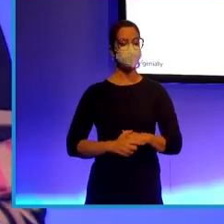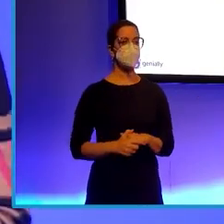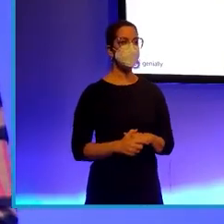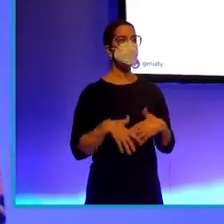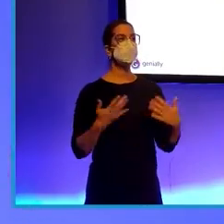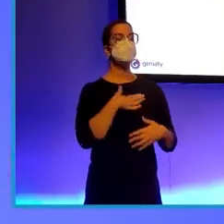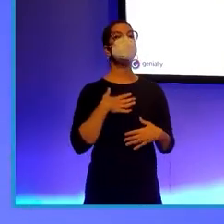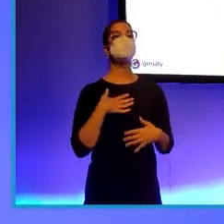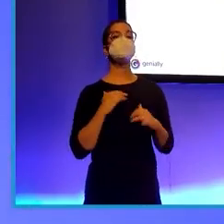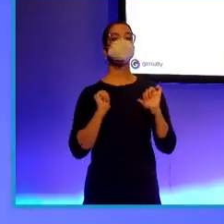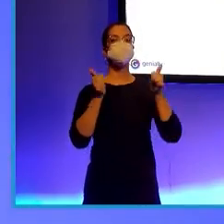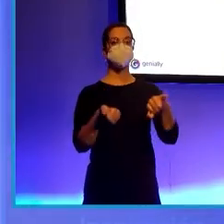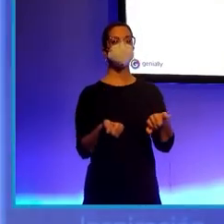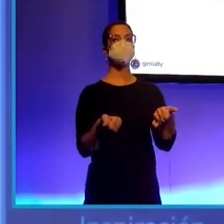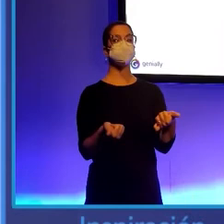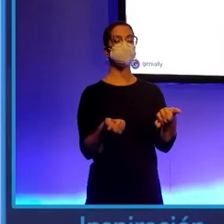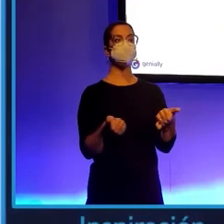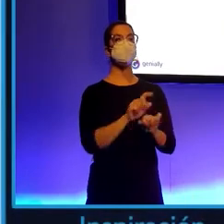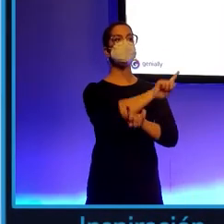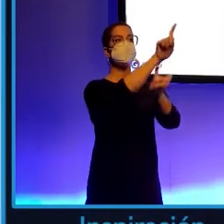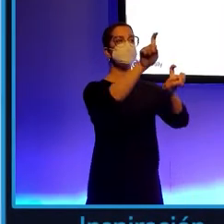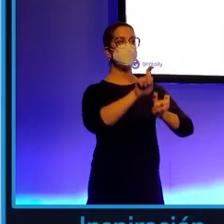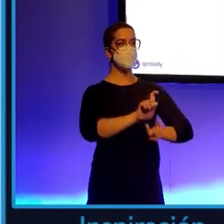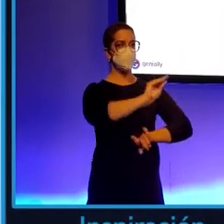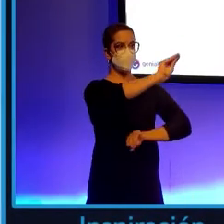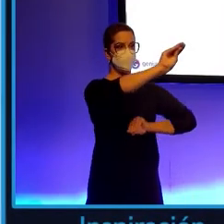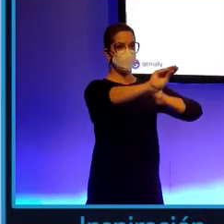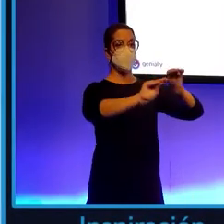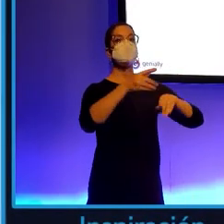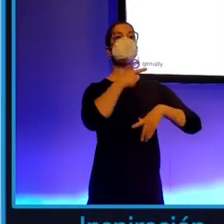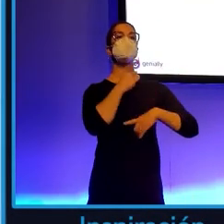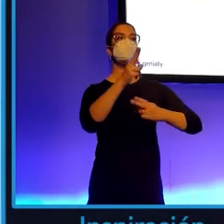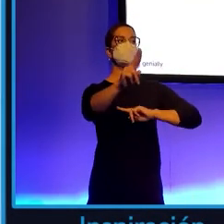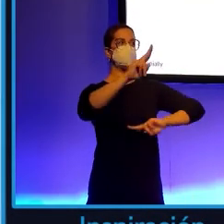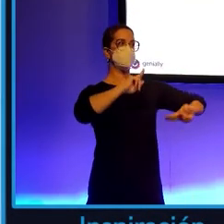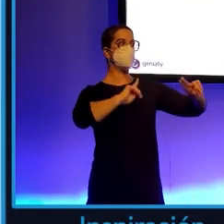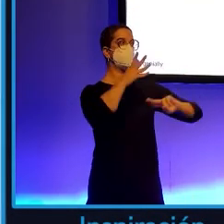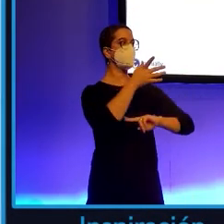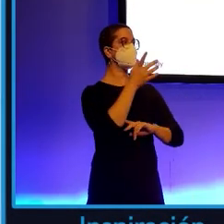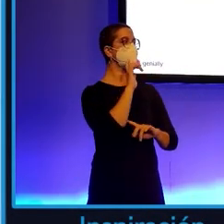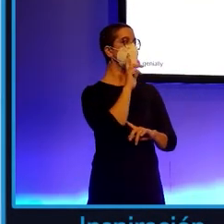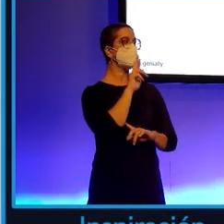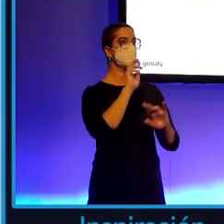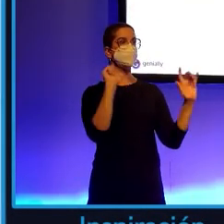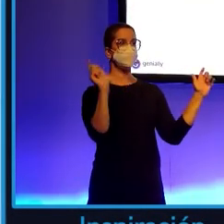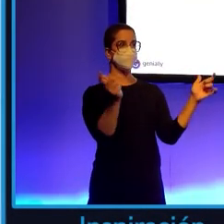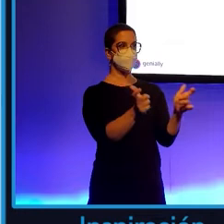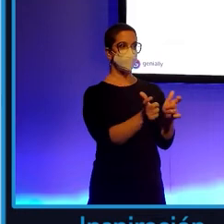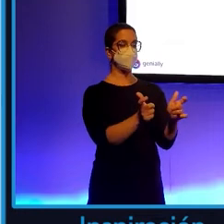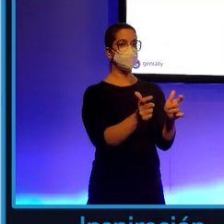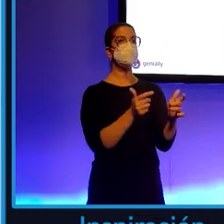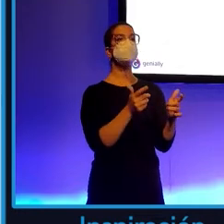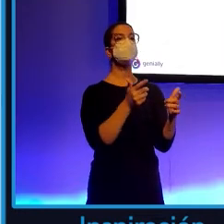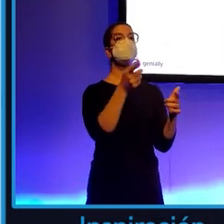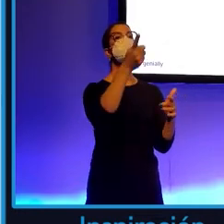y quiero empezar con una pregunta y me gustaría que me respondieran porque como veo que son pocos cómo será el futuro